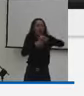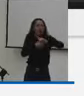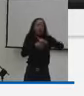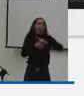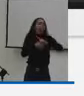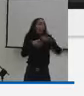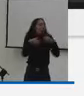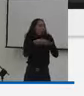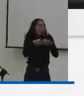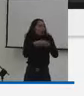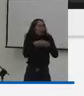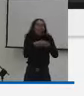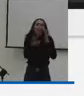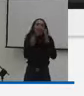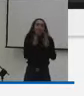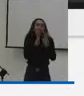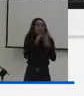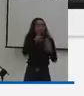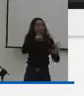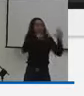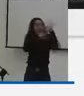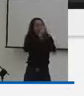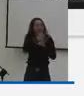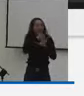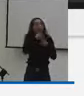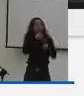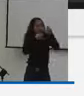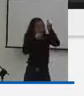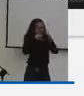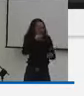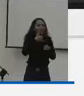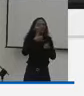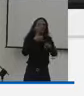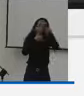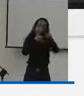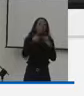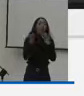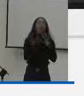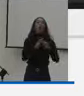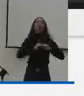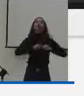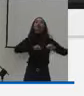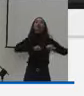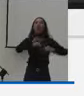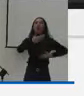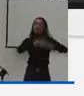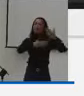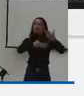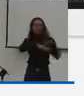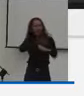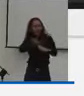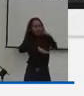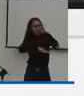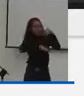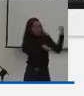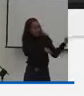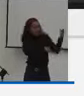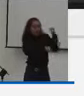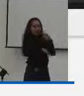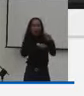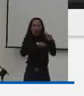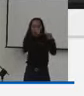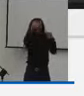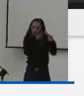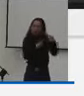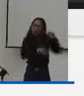deportivas que son del ámbito departamental deberán tener para su funcionamiento para su existencia y funcionamiento una personería